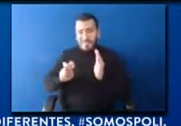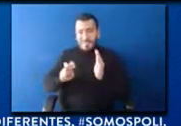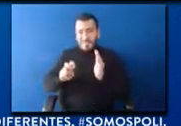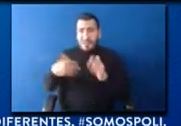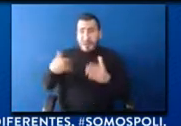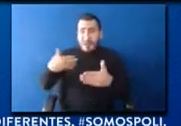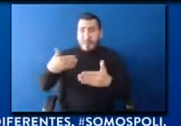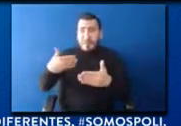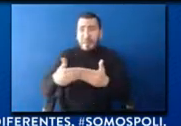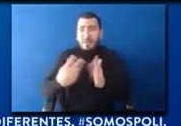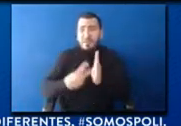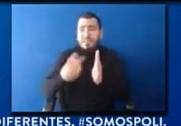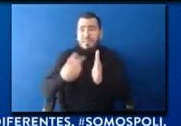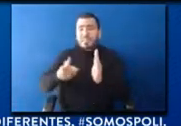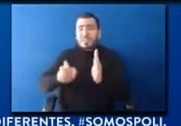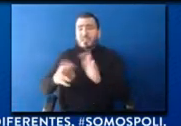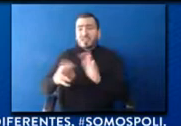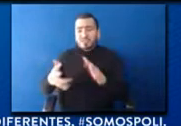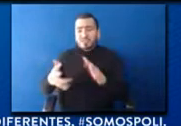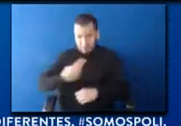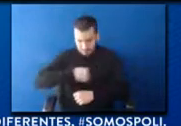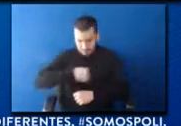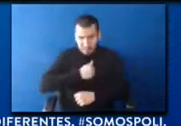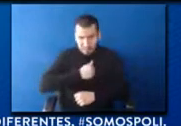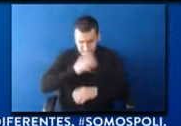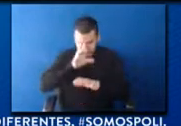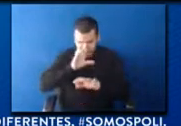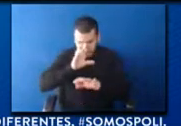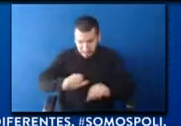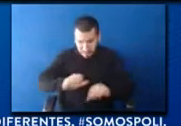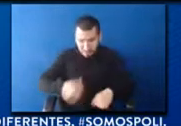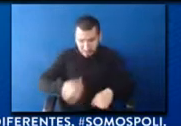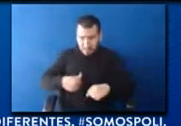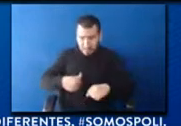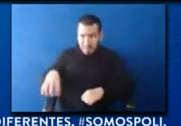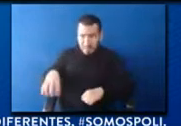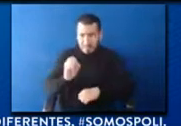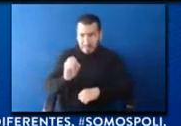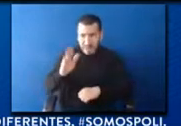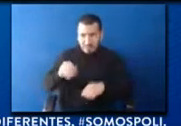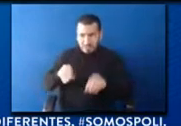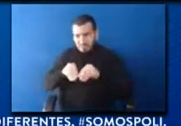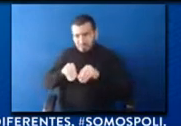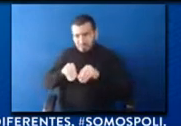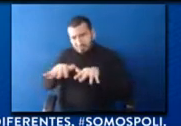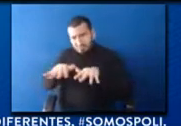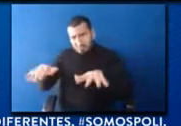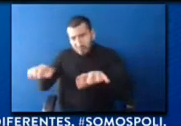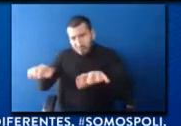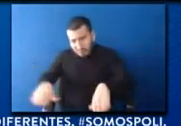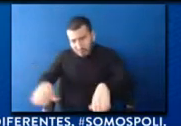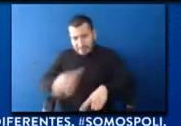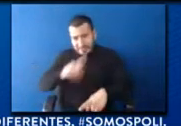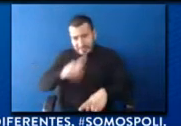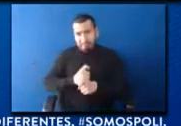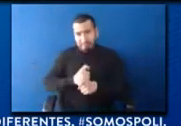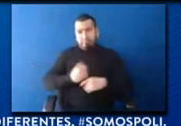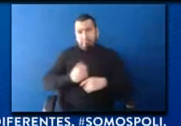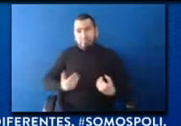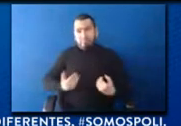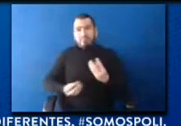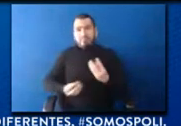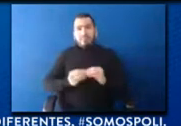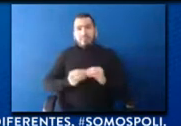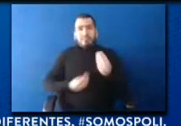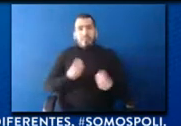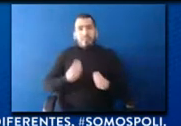que sí somos capaces de mover esta industria tan pesada y tan compleja? Y hay en esa línea de trabajo diferentes segmentos